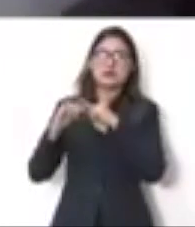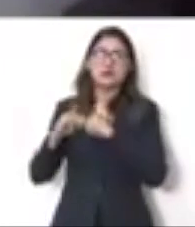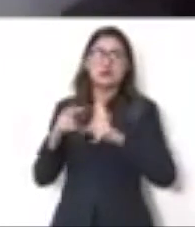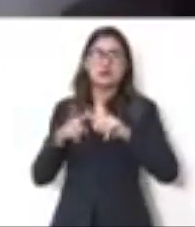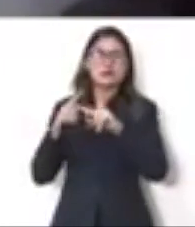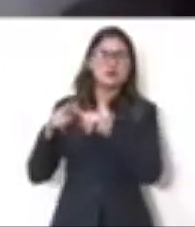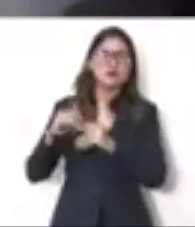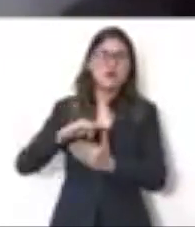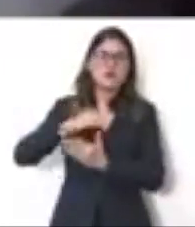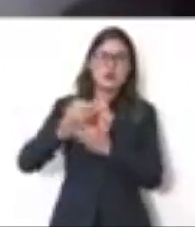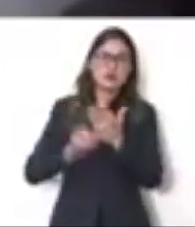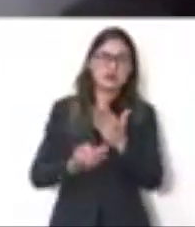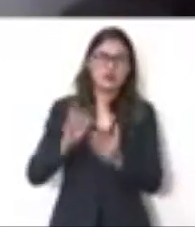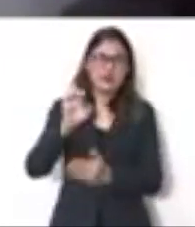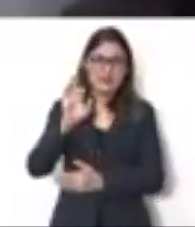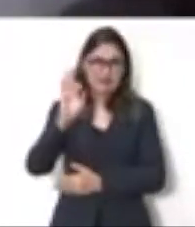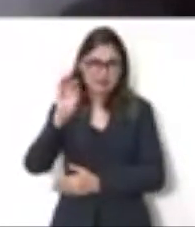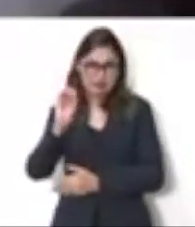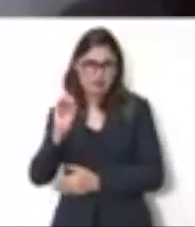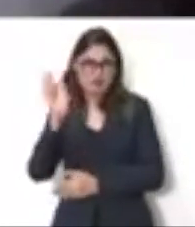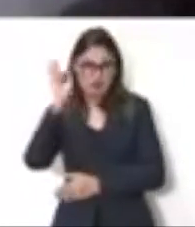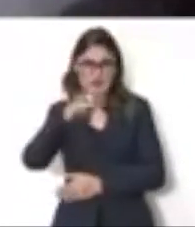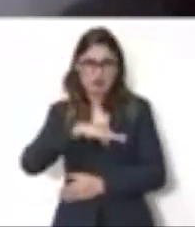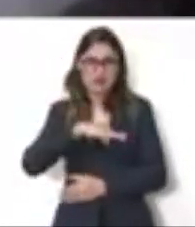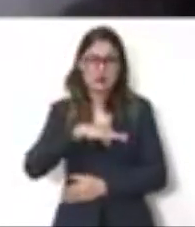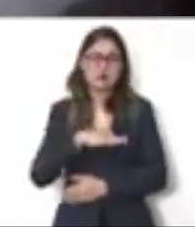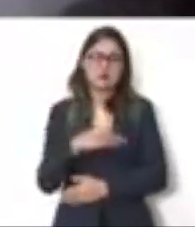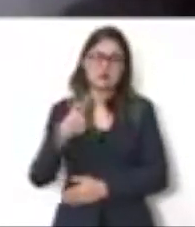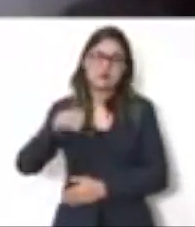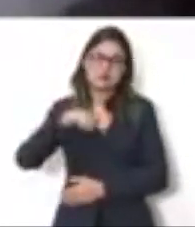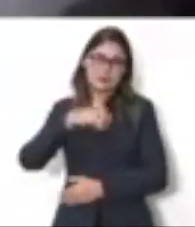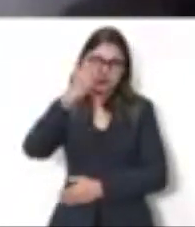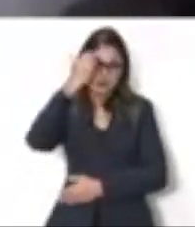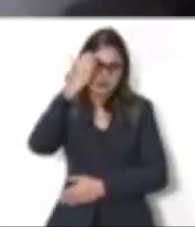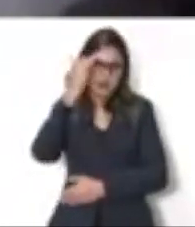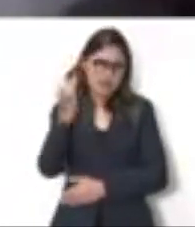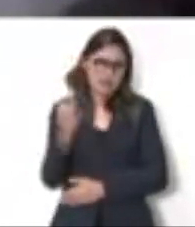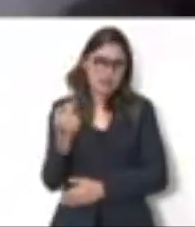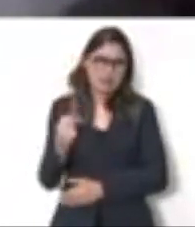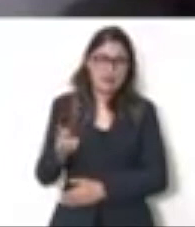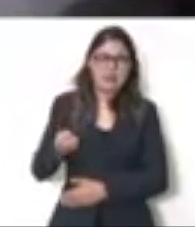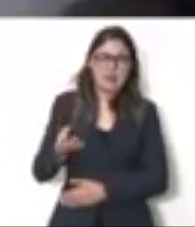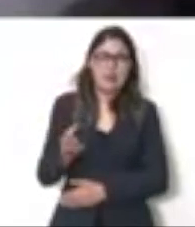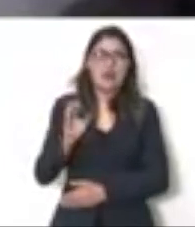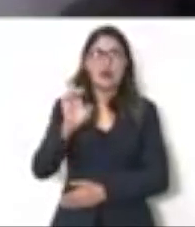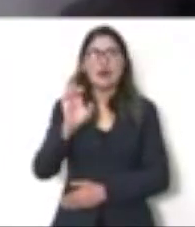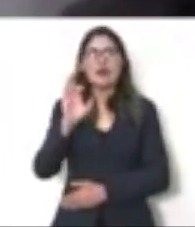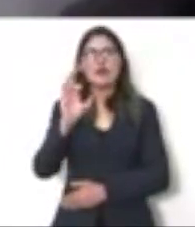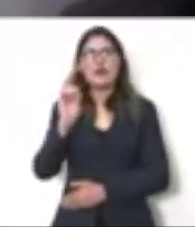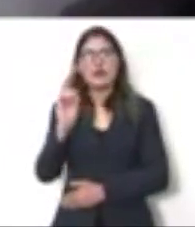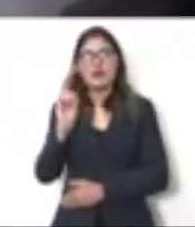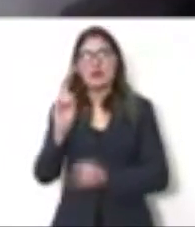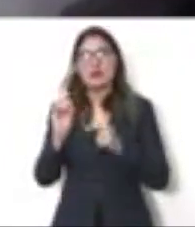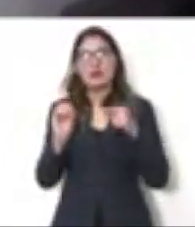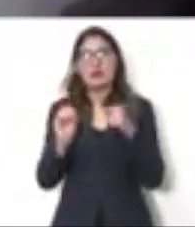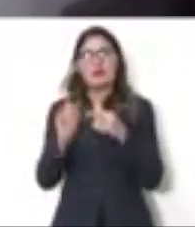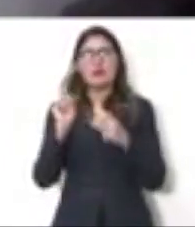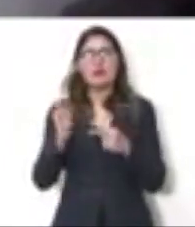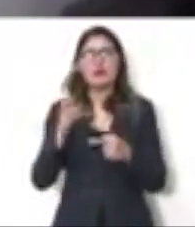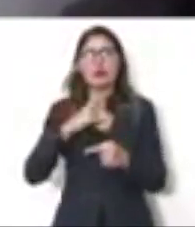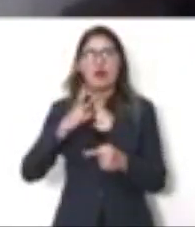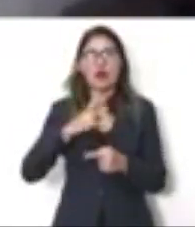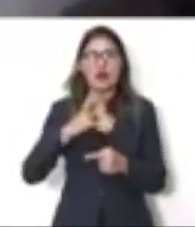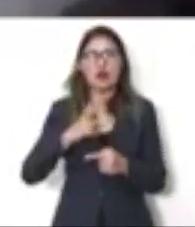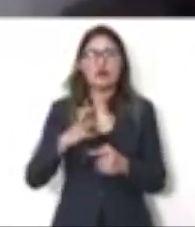operaciones simuladas los que por sus siglas identificamos como esos con los que tuvo operaciones durante los